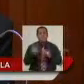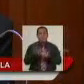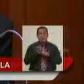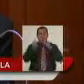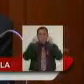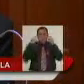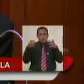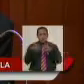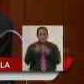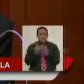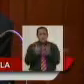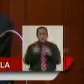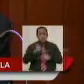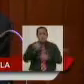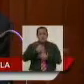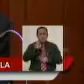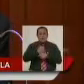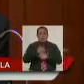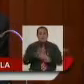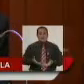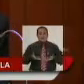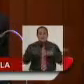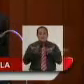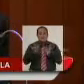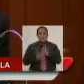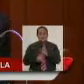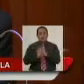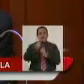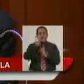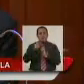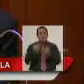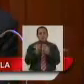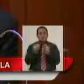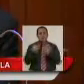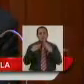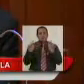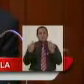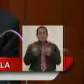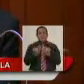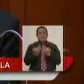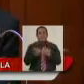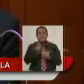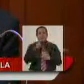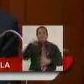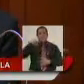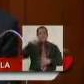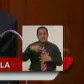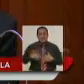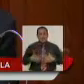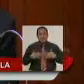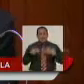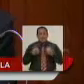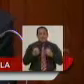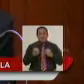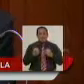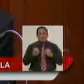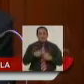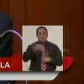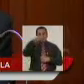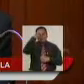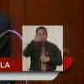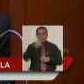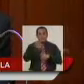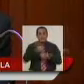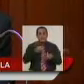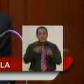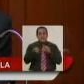Concretar estas y muchas otras obras que permitirán el progreso de nuestras familias ha requerido de esfuerzo, capacidad de